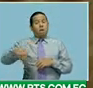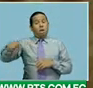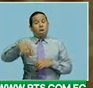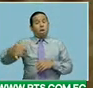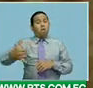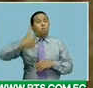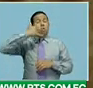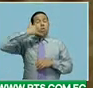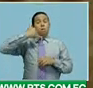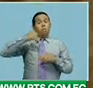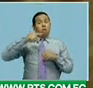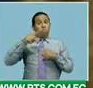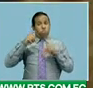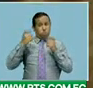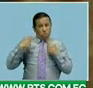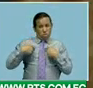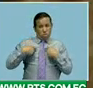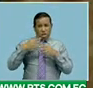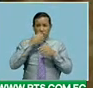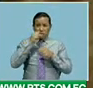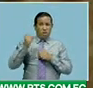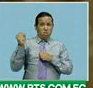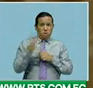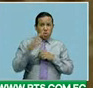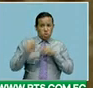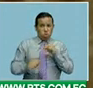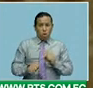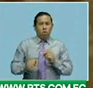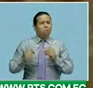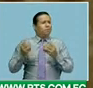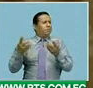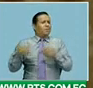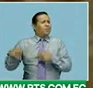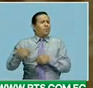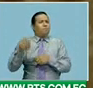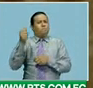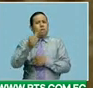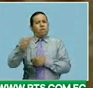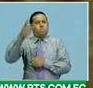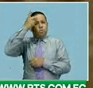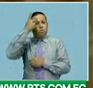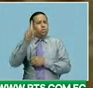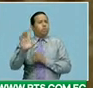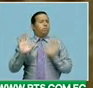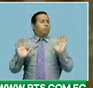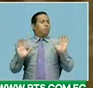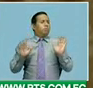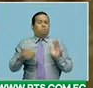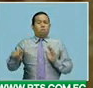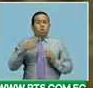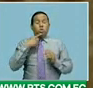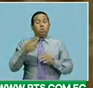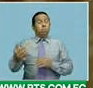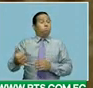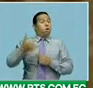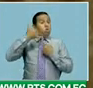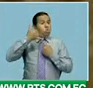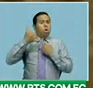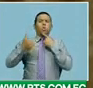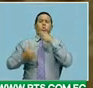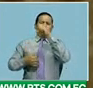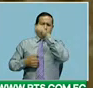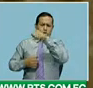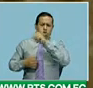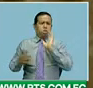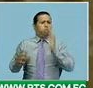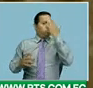o no lanzaban una bomba mientras los violentos encendían el país. Pero si lo hubieran hecho, habría dicho que sí, porque prefiero que sea una bomba lacrimógena